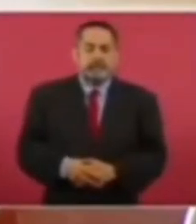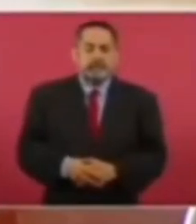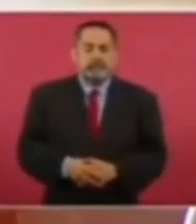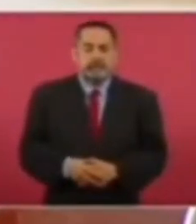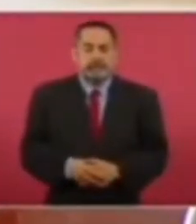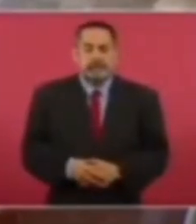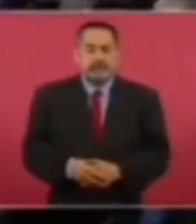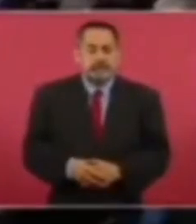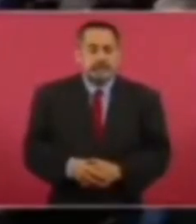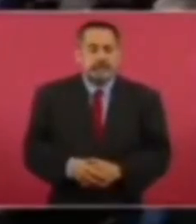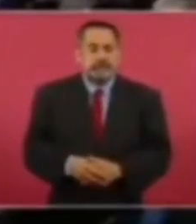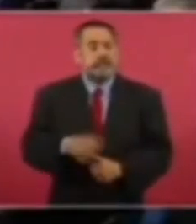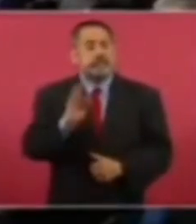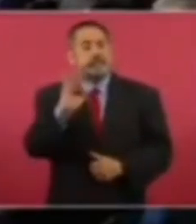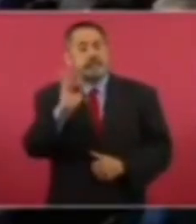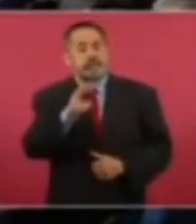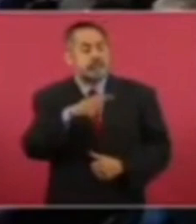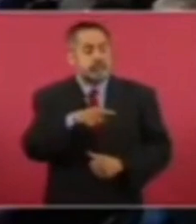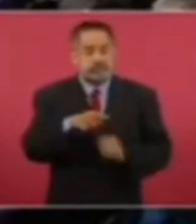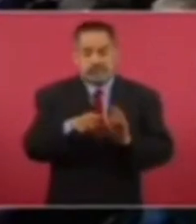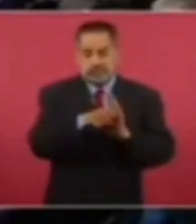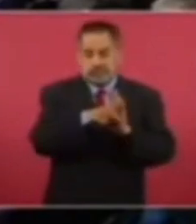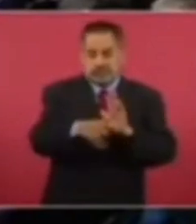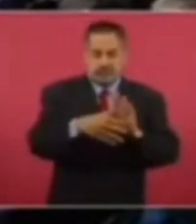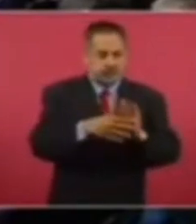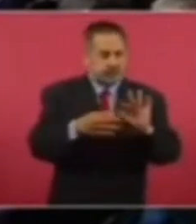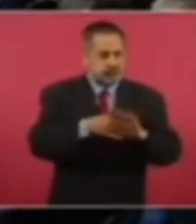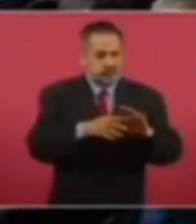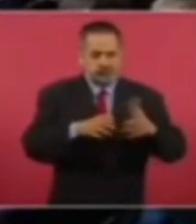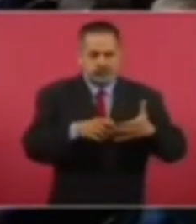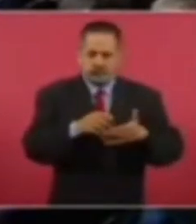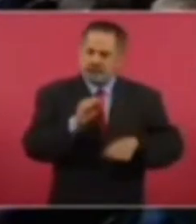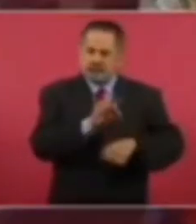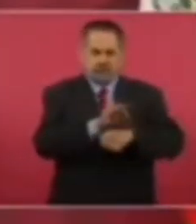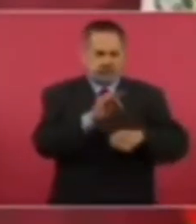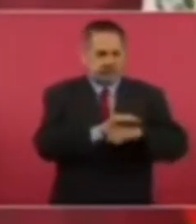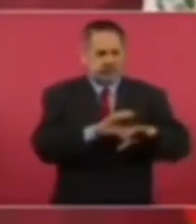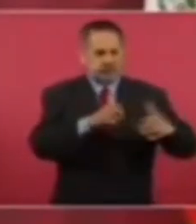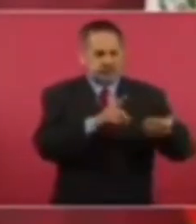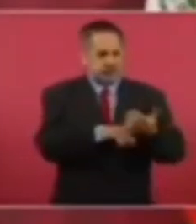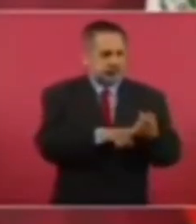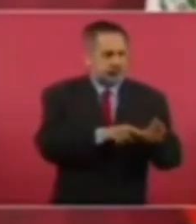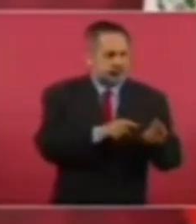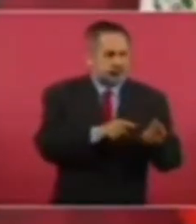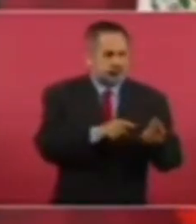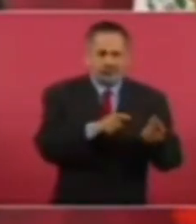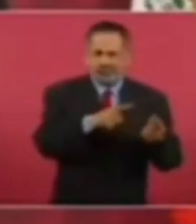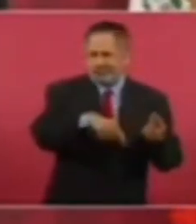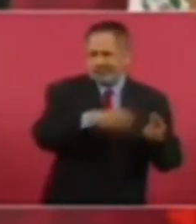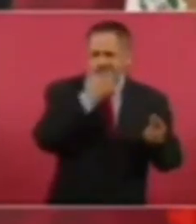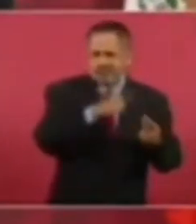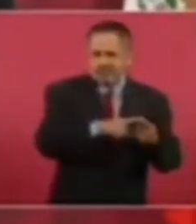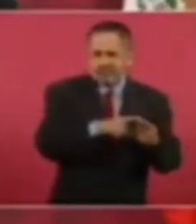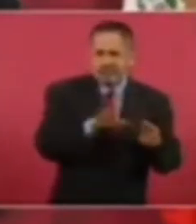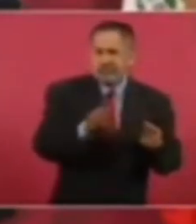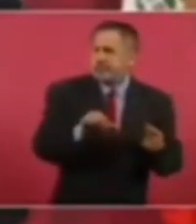Si es un periódico de derecha, pues existen también los ciudadanos de